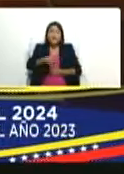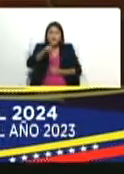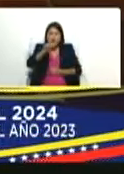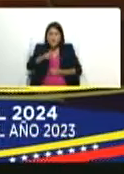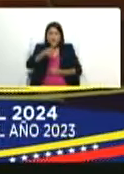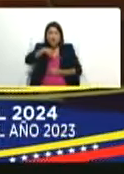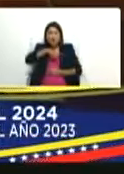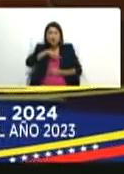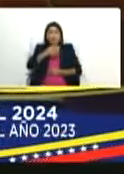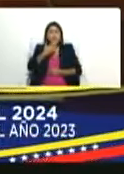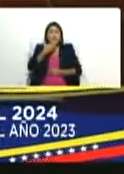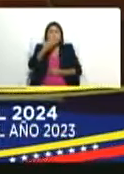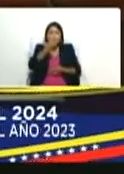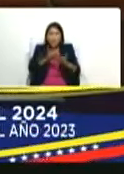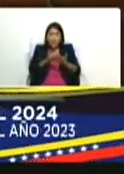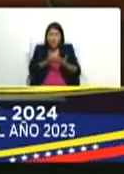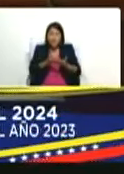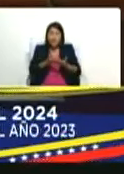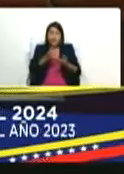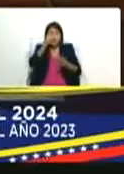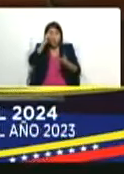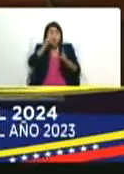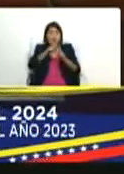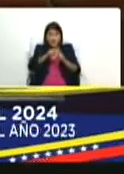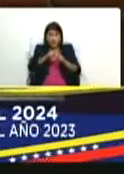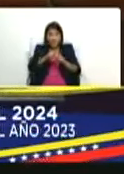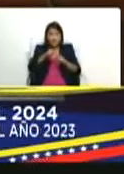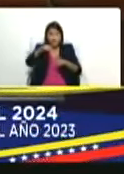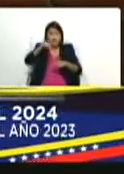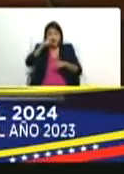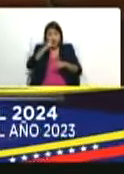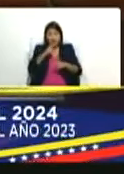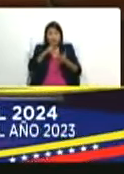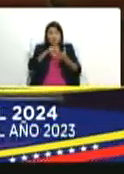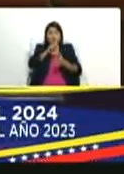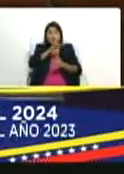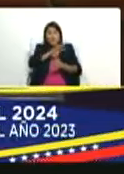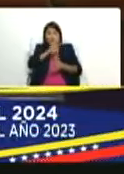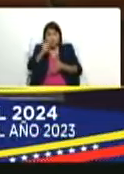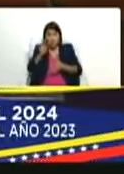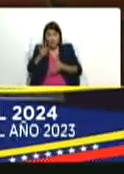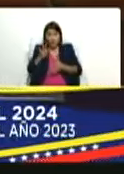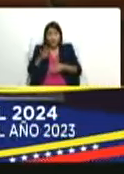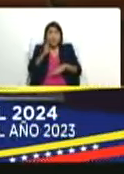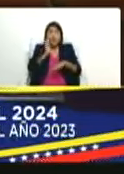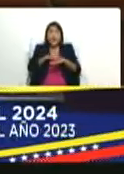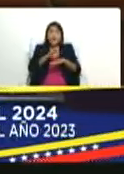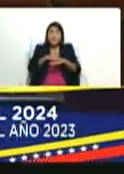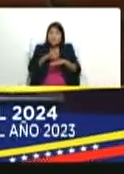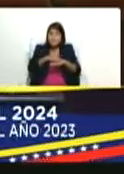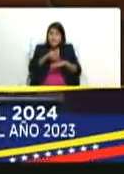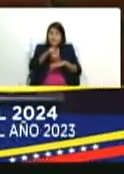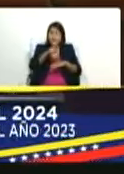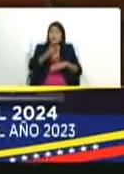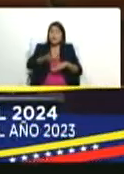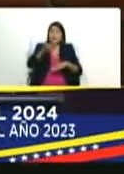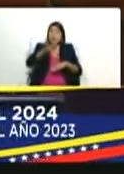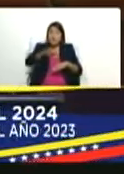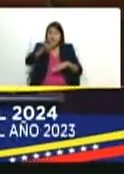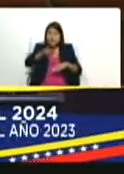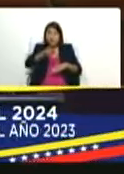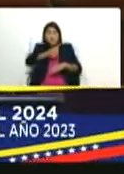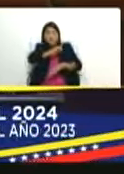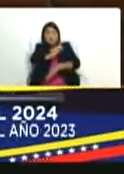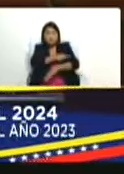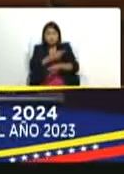planteamos significativos, importantes retos para este 2024, teniendo preponderancia el